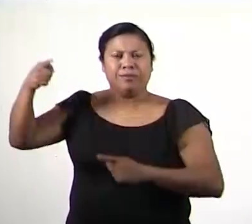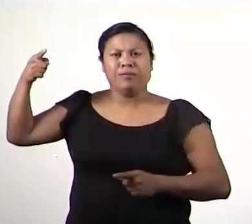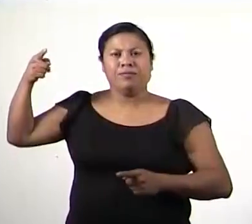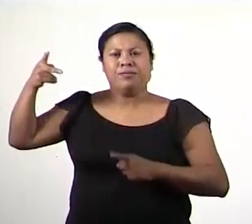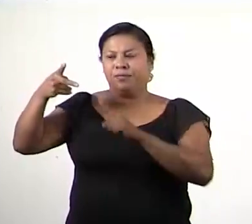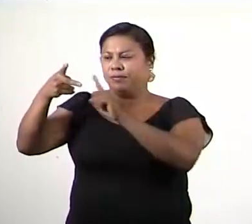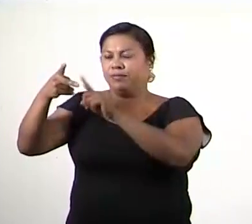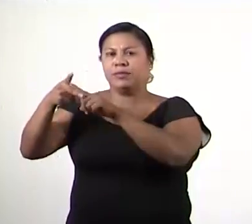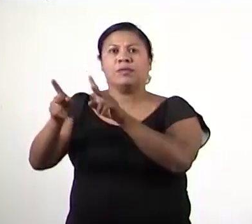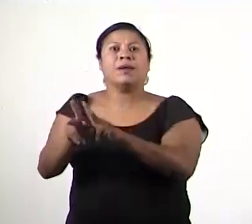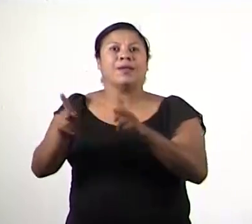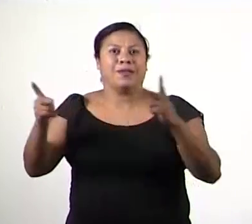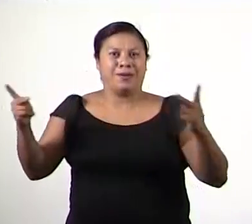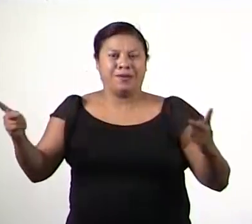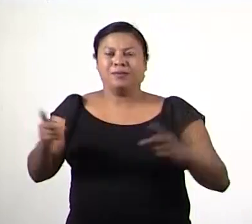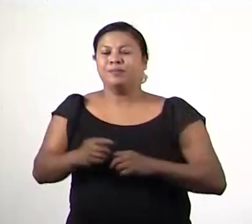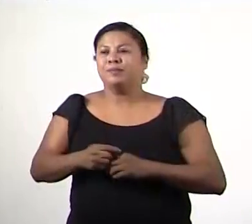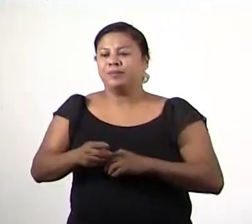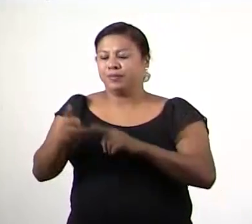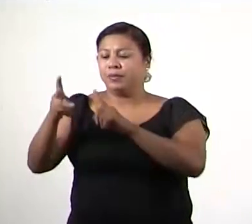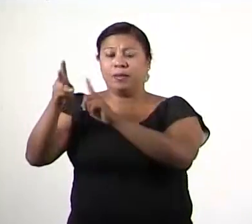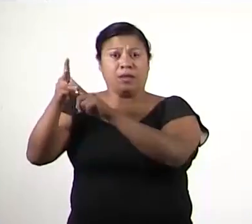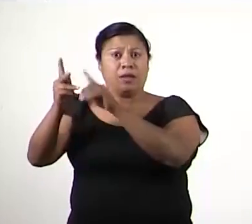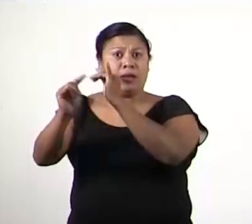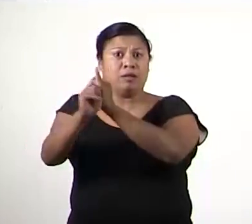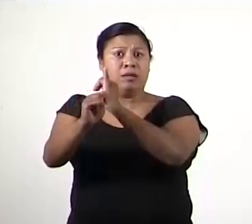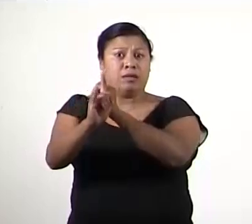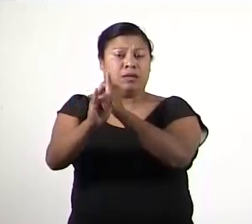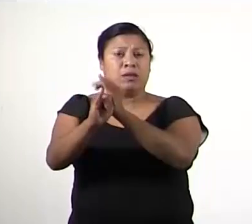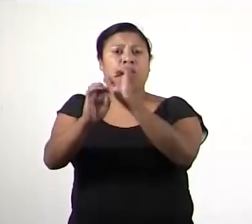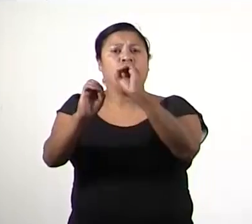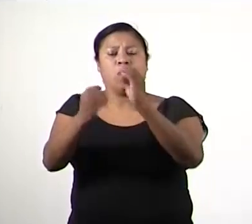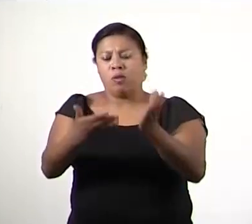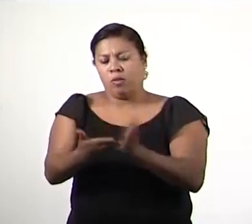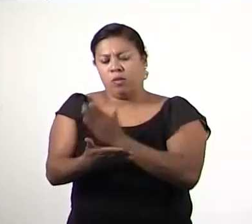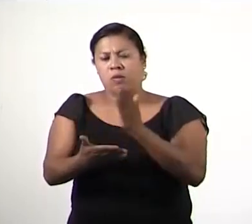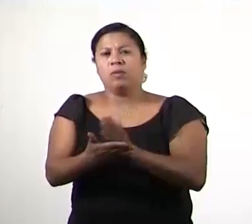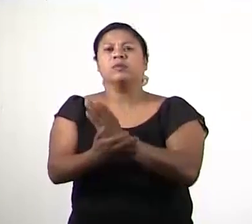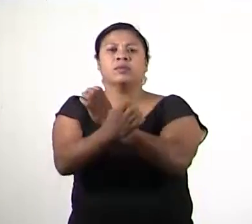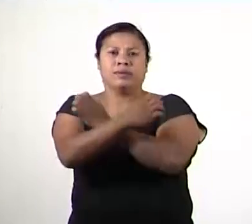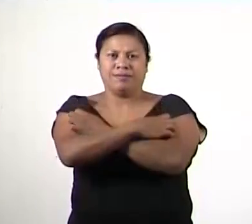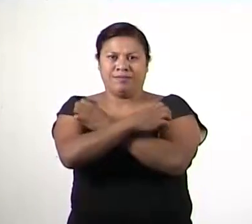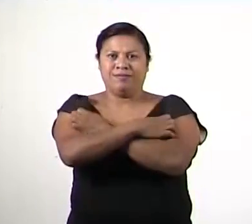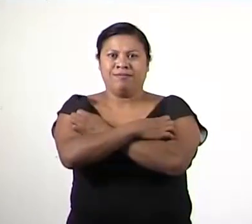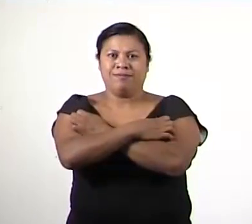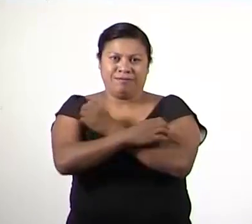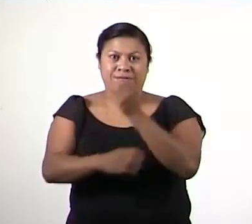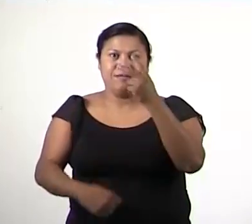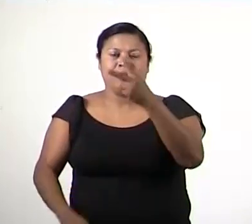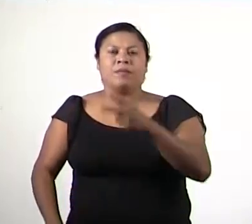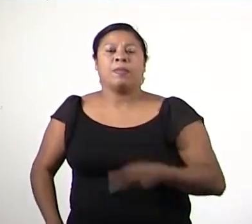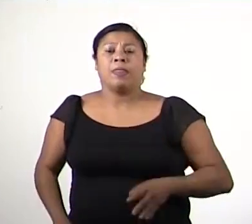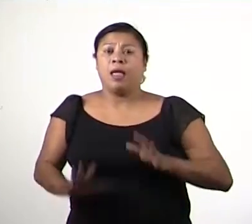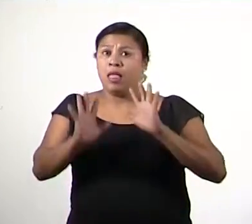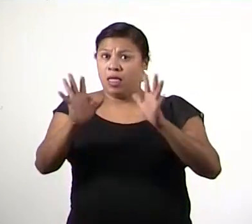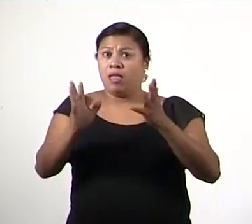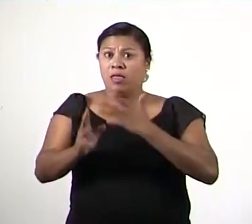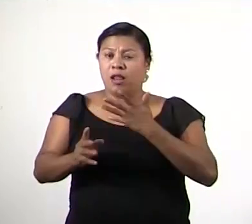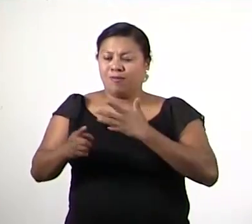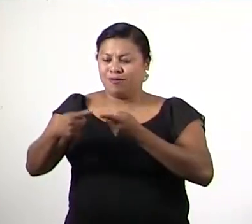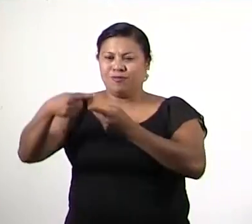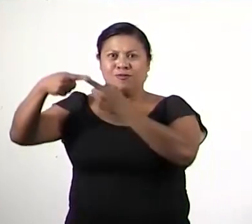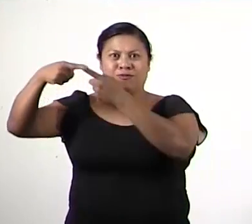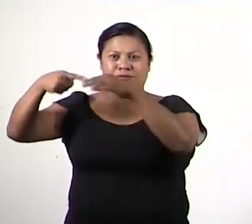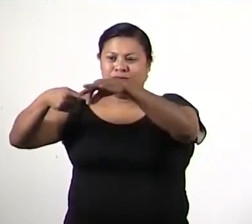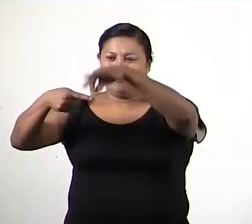los periódicos, en internet o en revistas educativas. Ya tenemos el paso